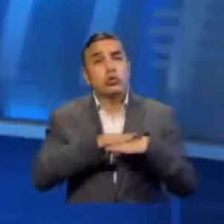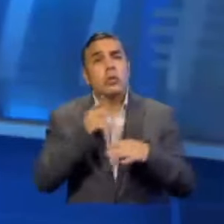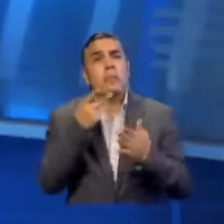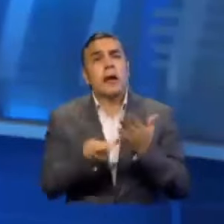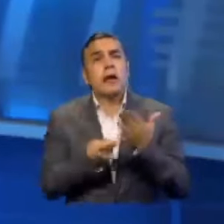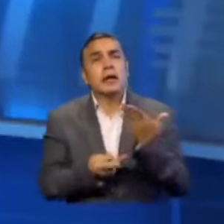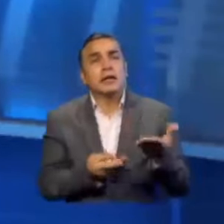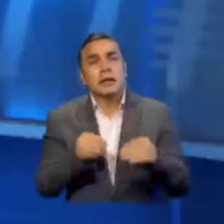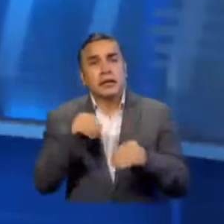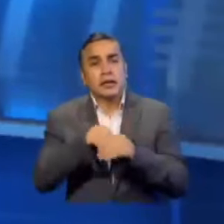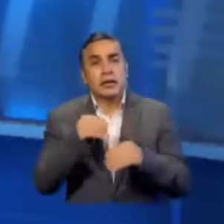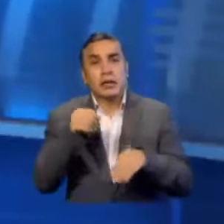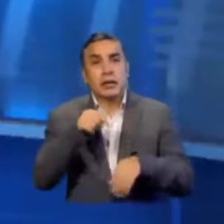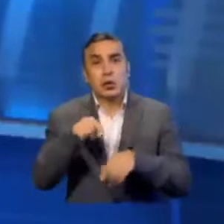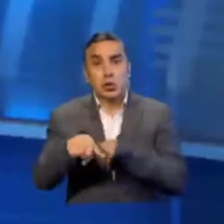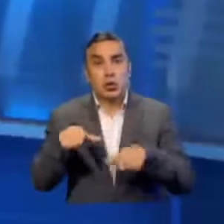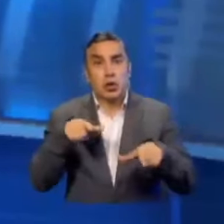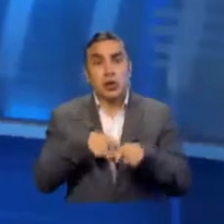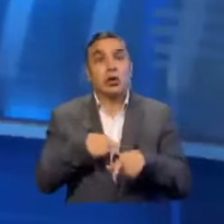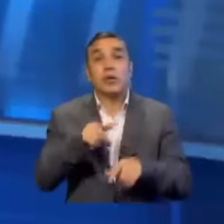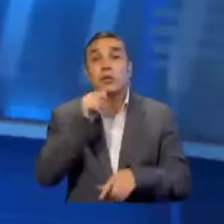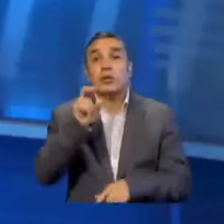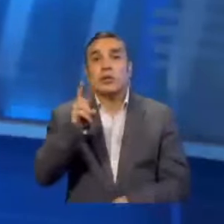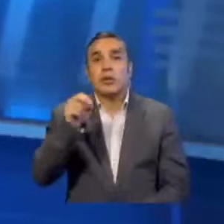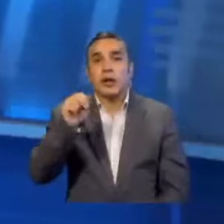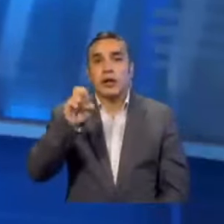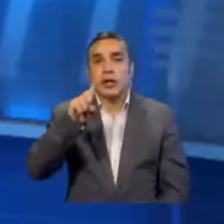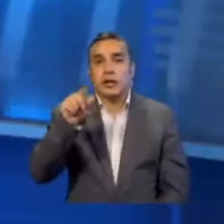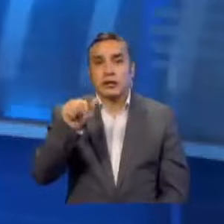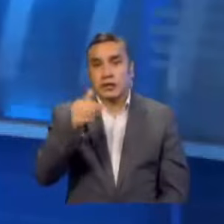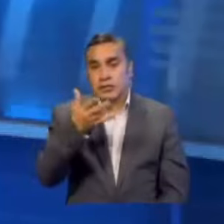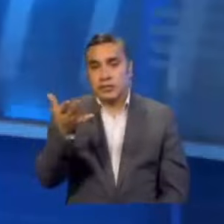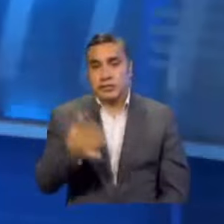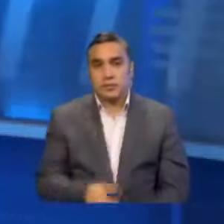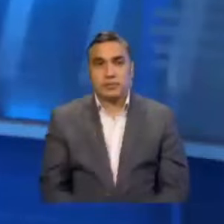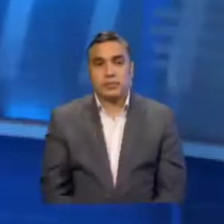ocurrió en estas últimas horas, preparado por Vanessa Fileya.